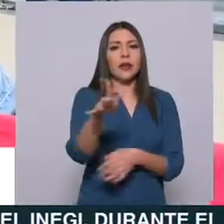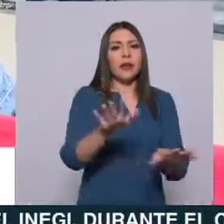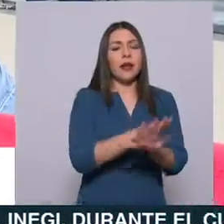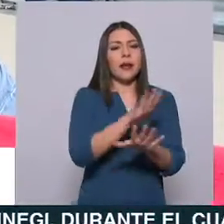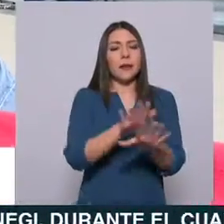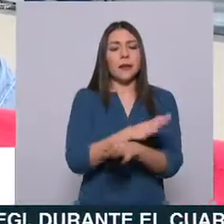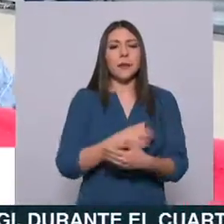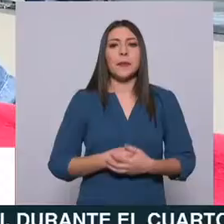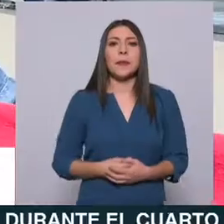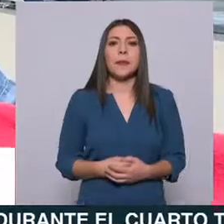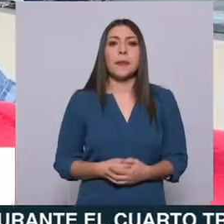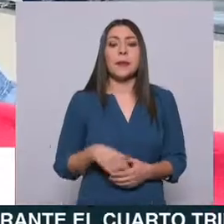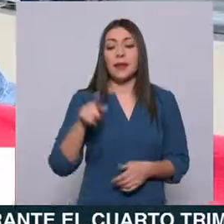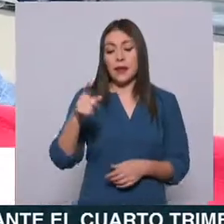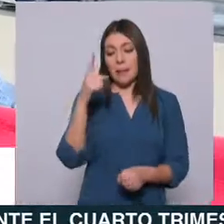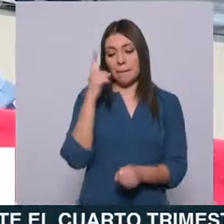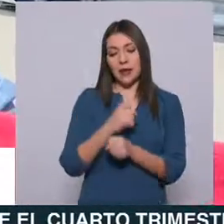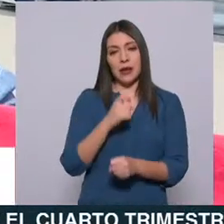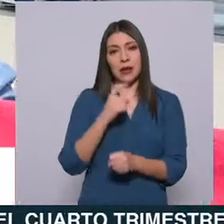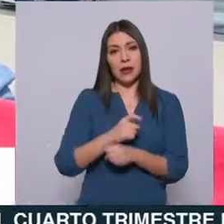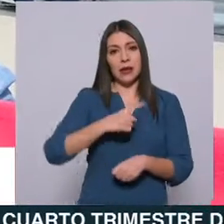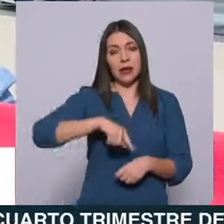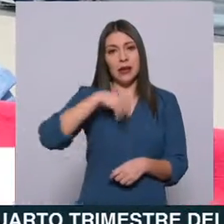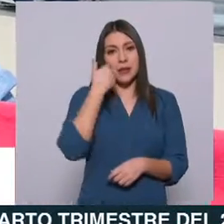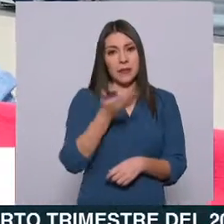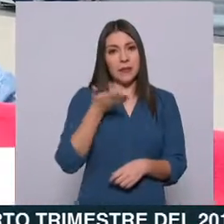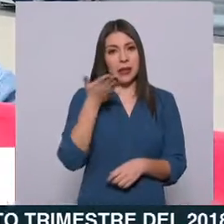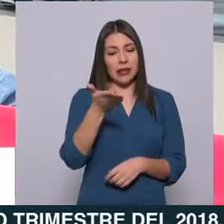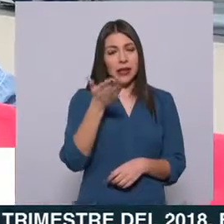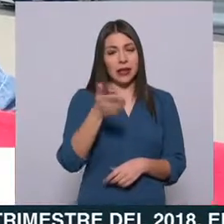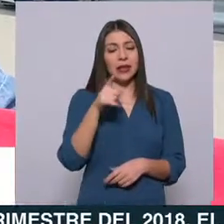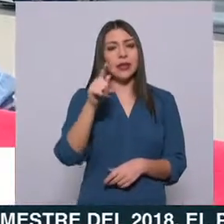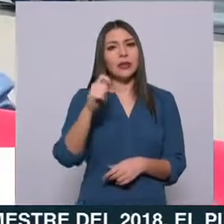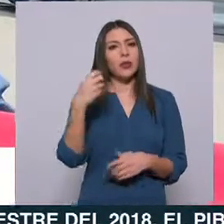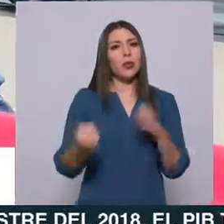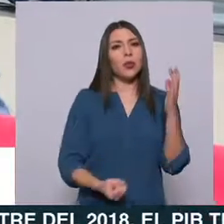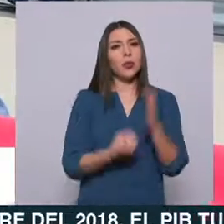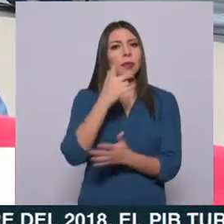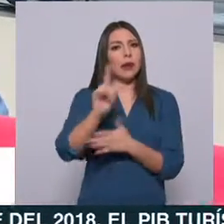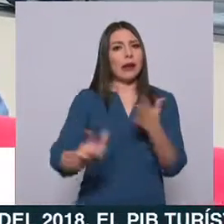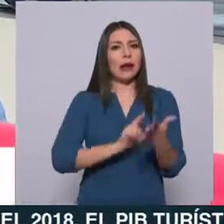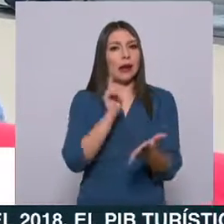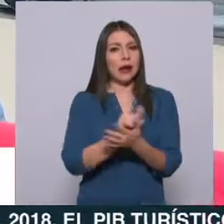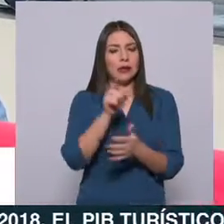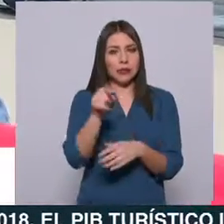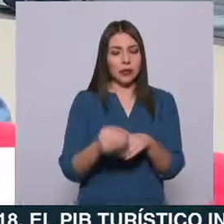principal exigencia que tenemos es que en la nueva reforma implementada